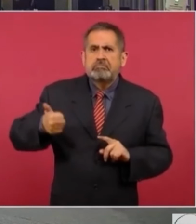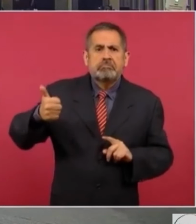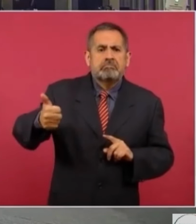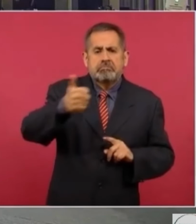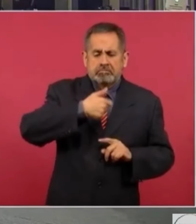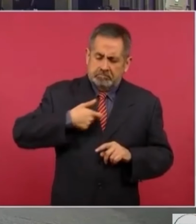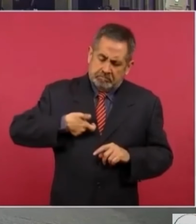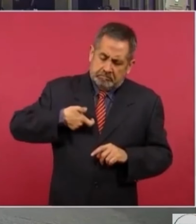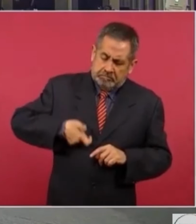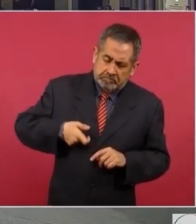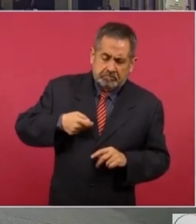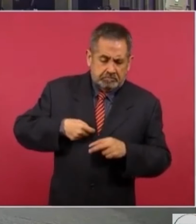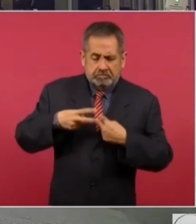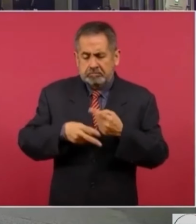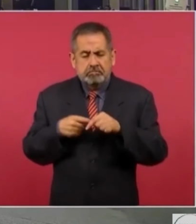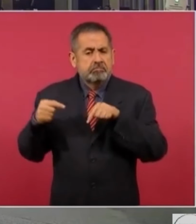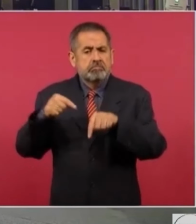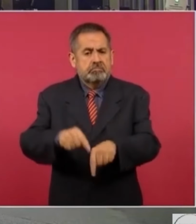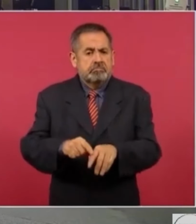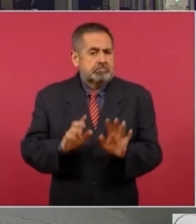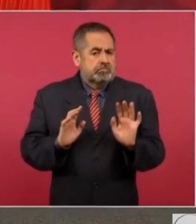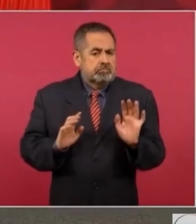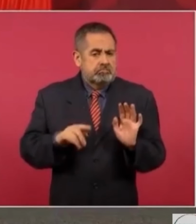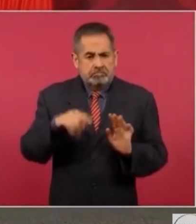se paga sus gastos,